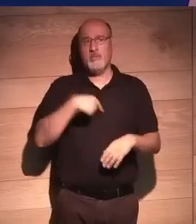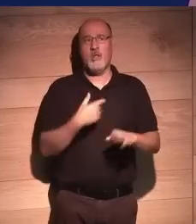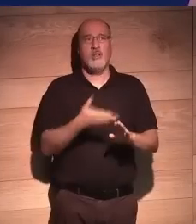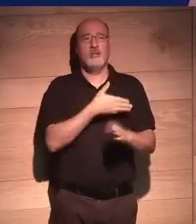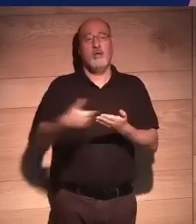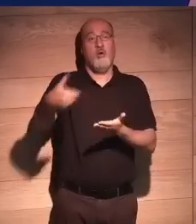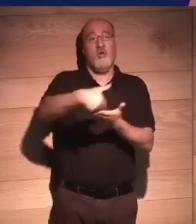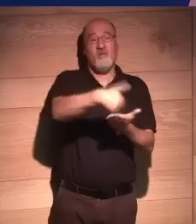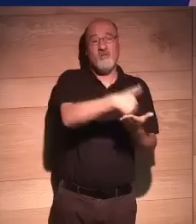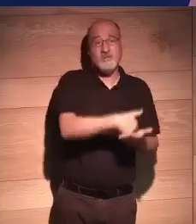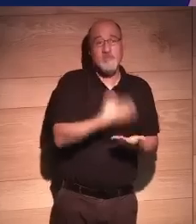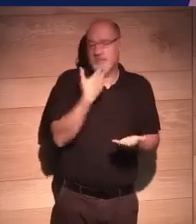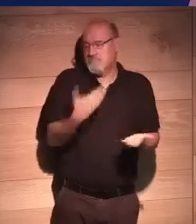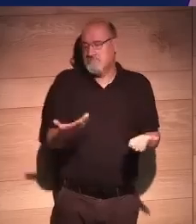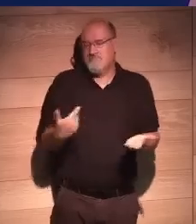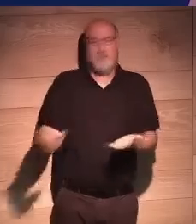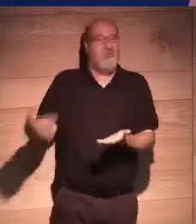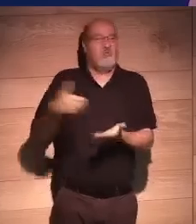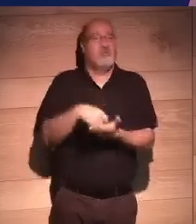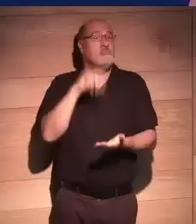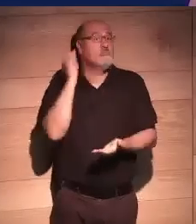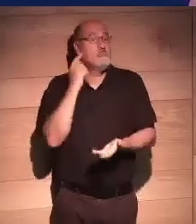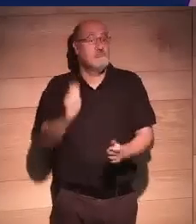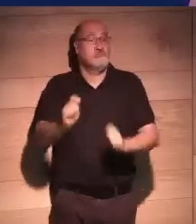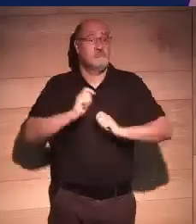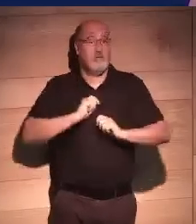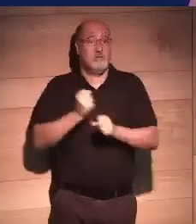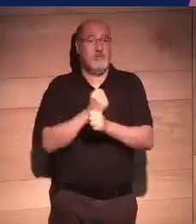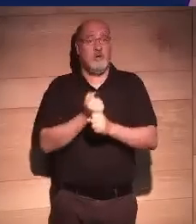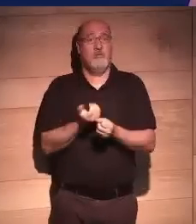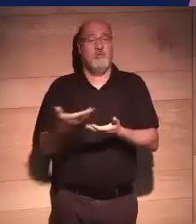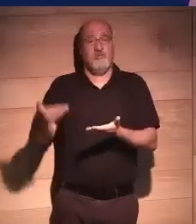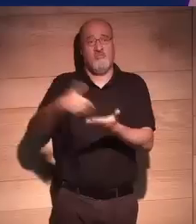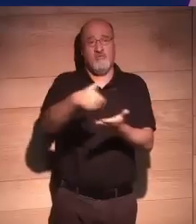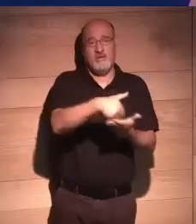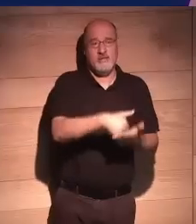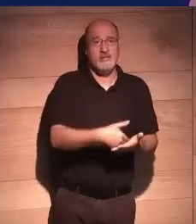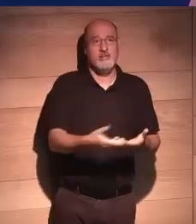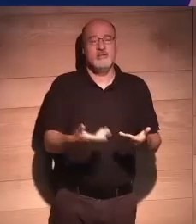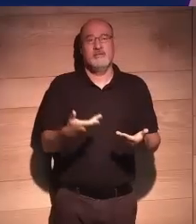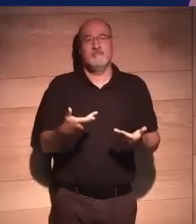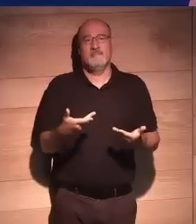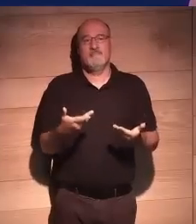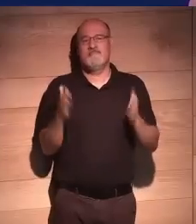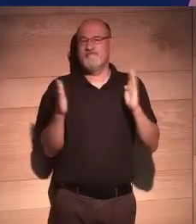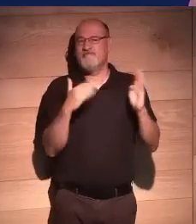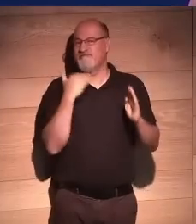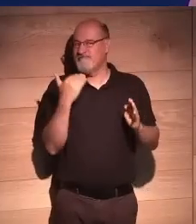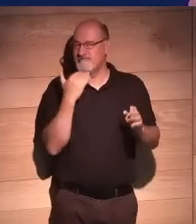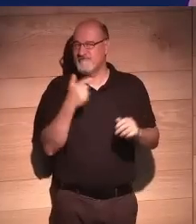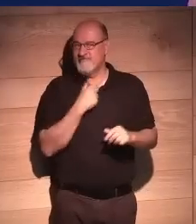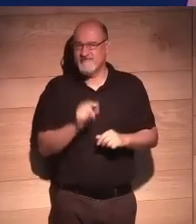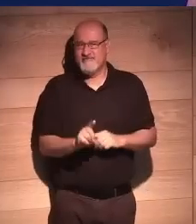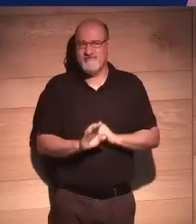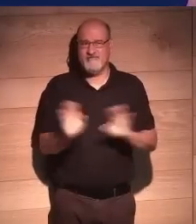lo que se me ofrecía, lo que me venía, no digo ya lo que me ofrecieran, lo que pasaba por delante de mí y llegaba a mi puerta, era algo que no tenía